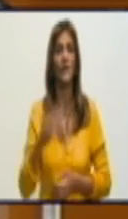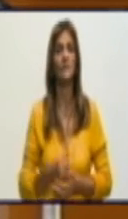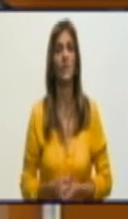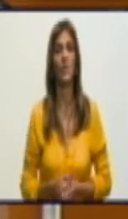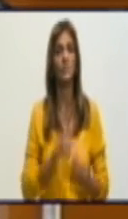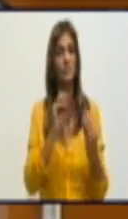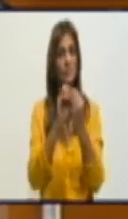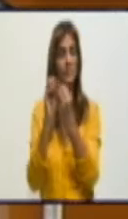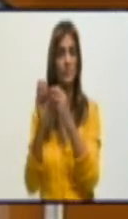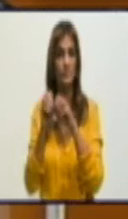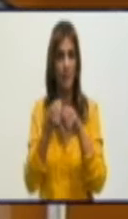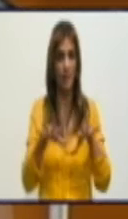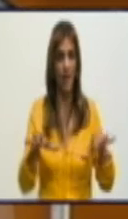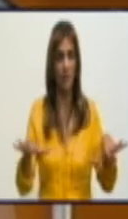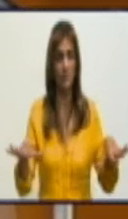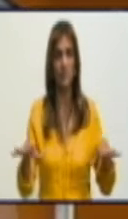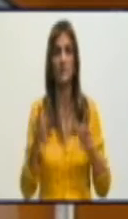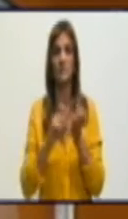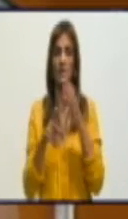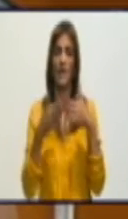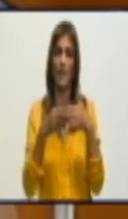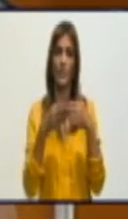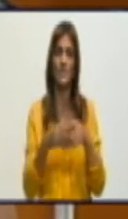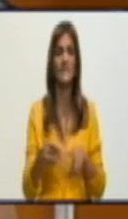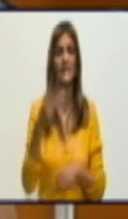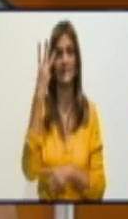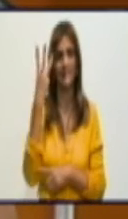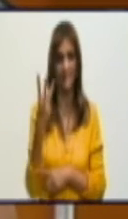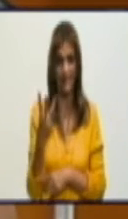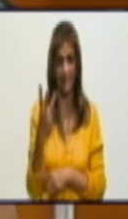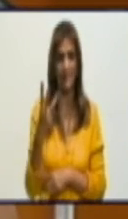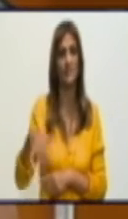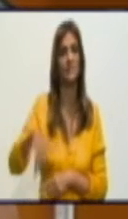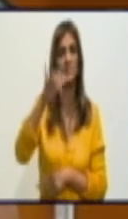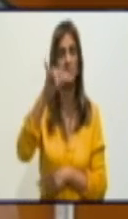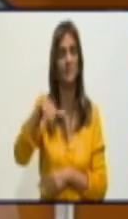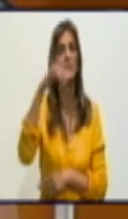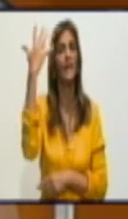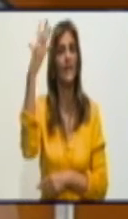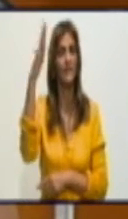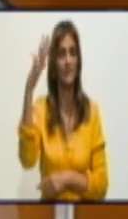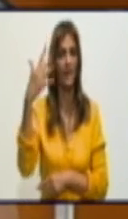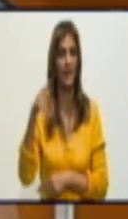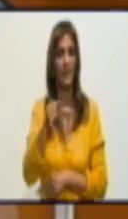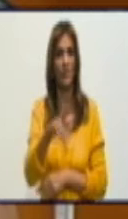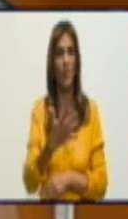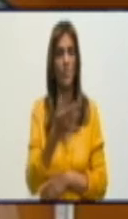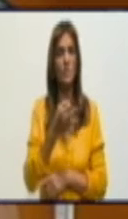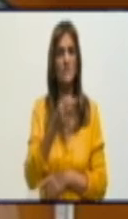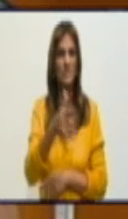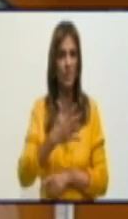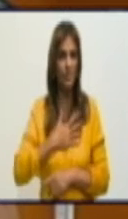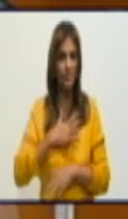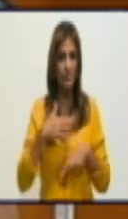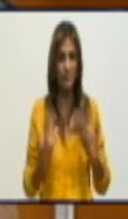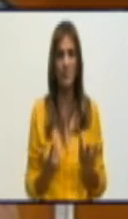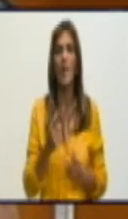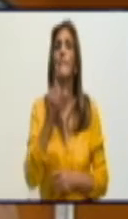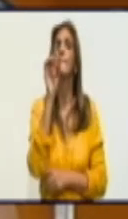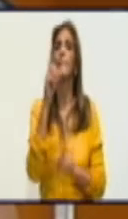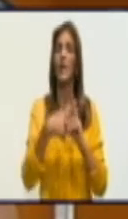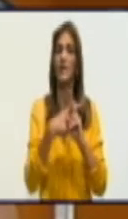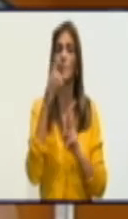transmisión autóctona y 3 con fuente de infección en el extranjero. Pertenecen a los municipios Bayamo con 15